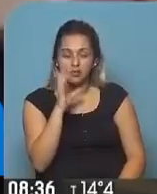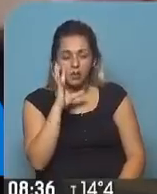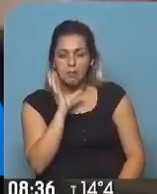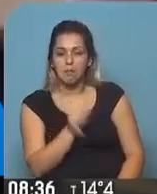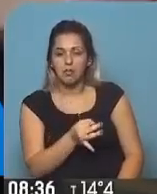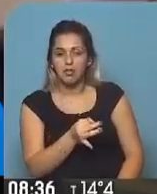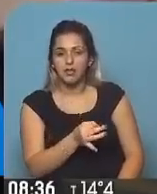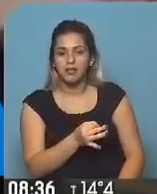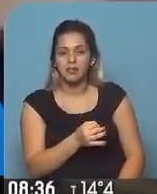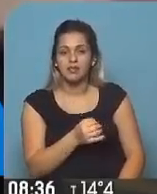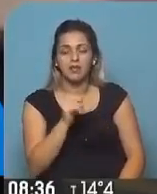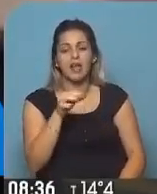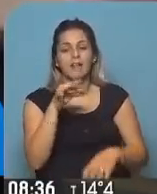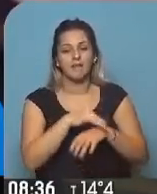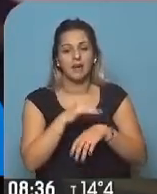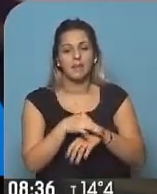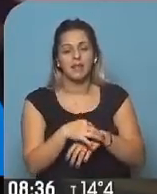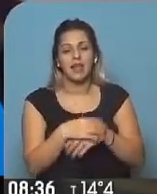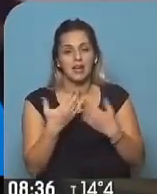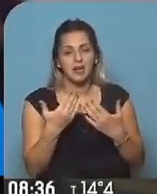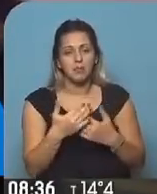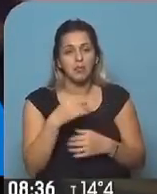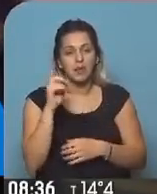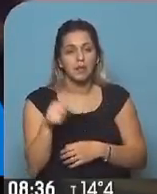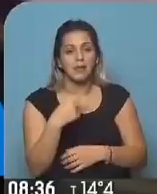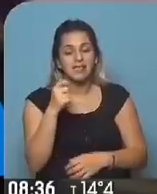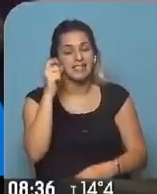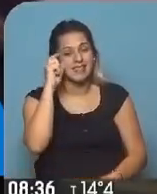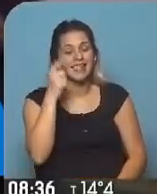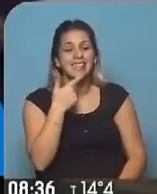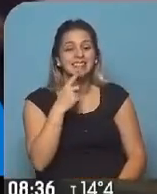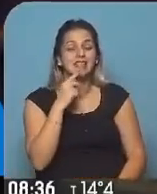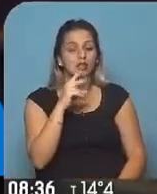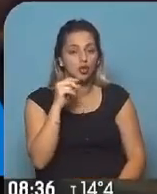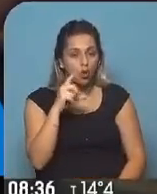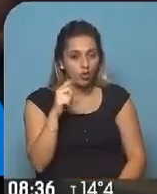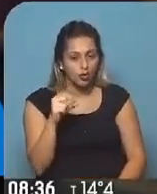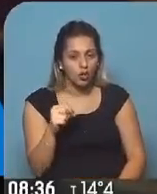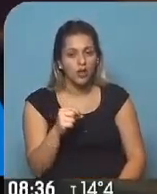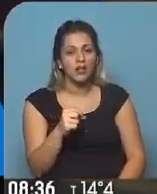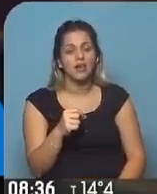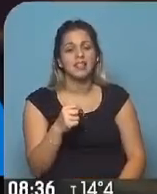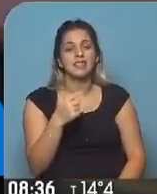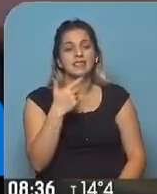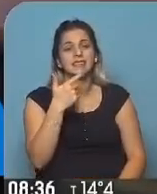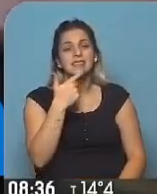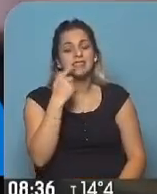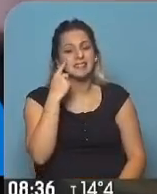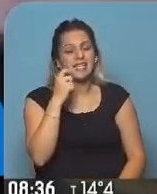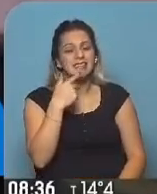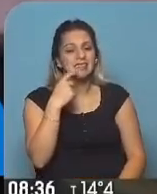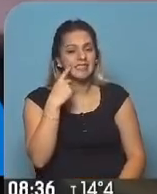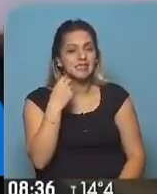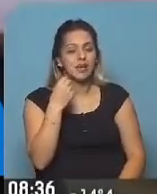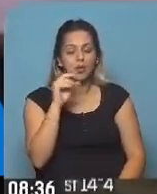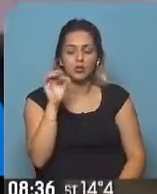de sepsis. Y que lo puede provocar el estreptococo, lo puede provocar el estafilo. La sepsis es cuando una